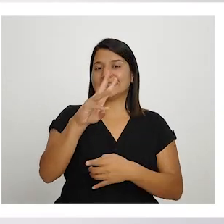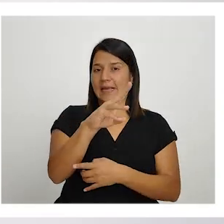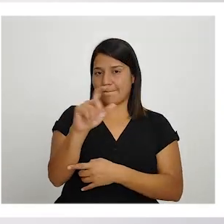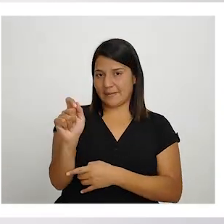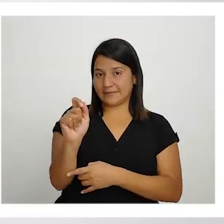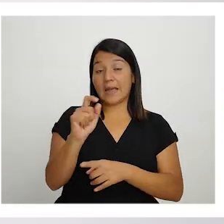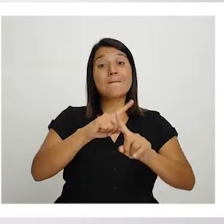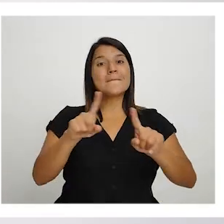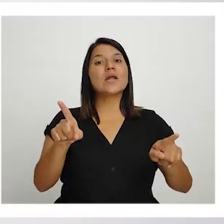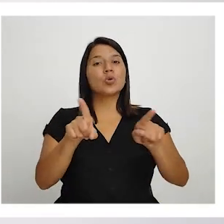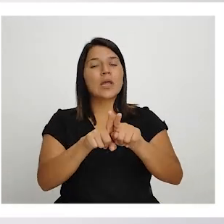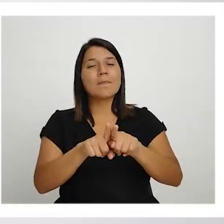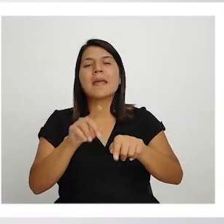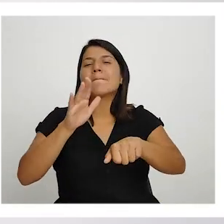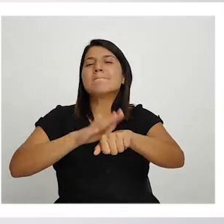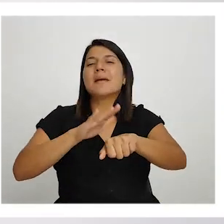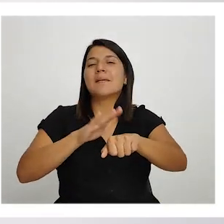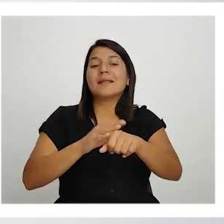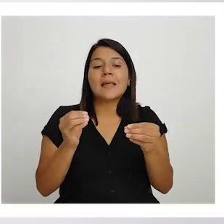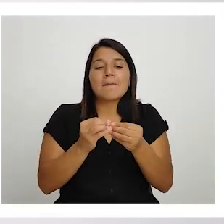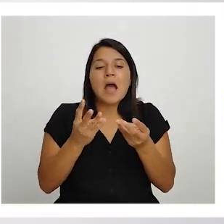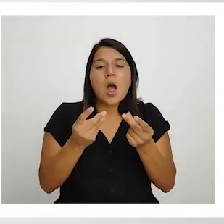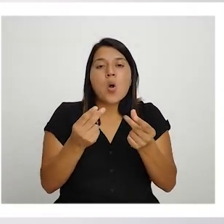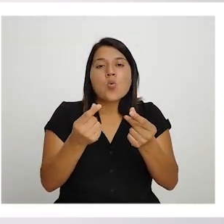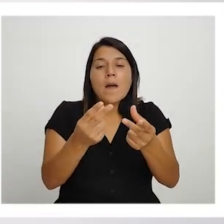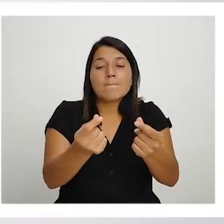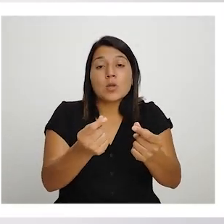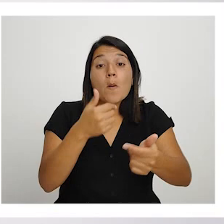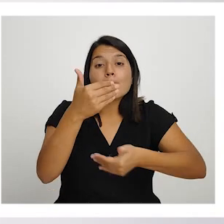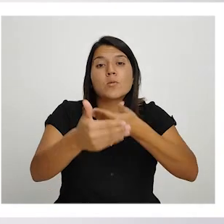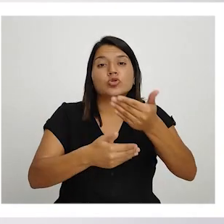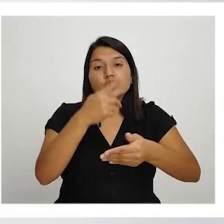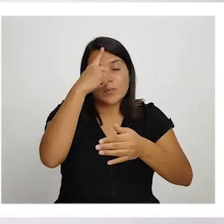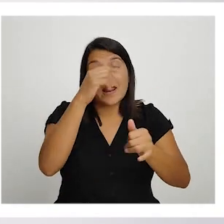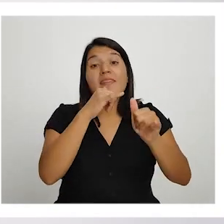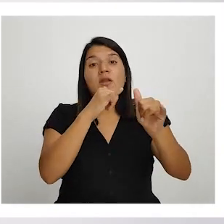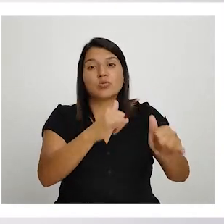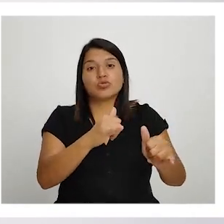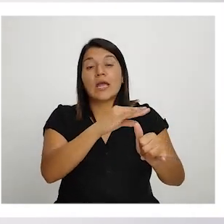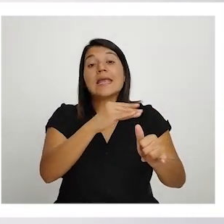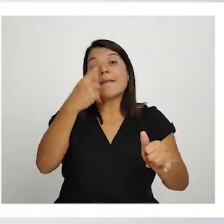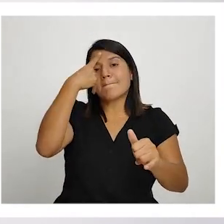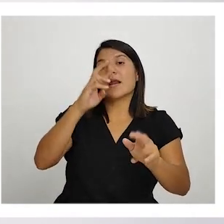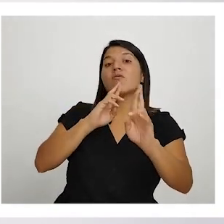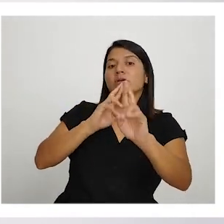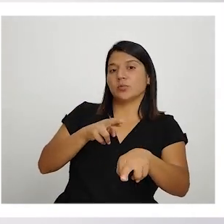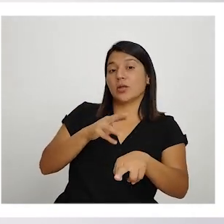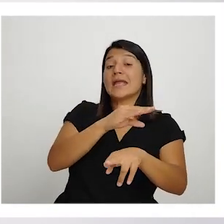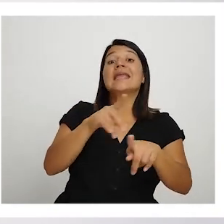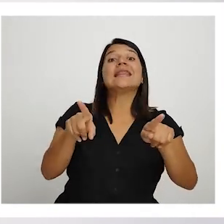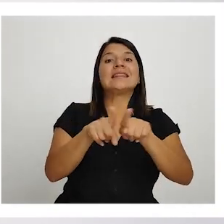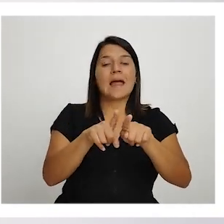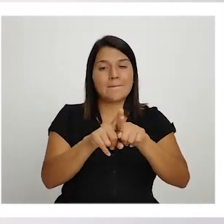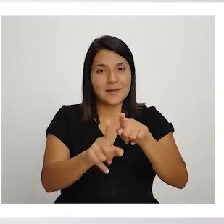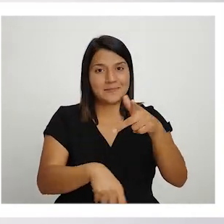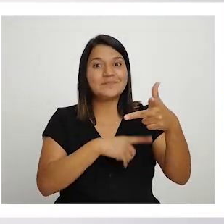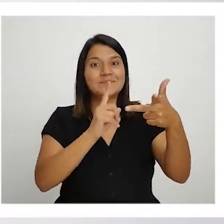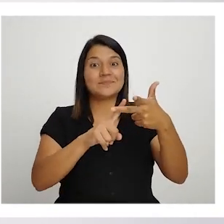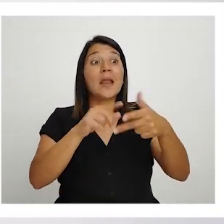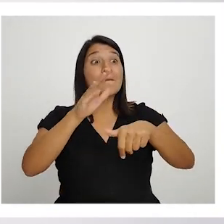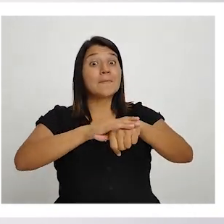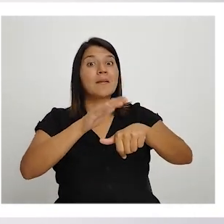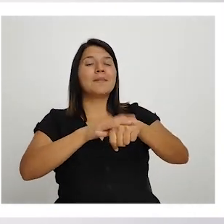hace mucho más ágil el proceso de denuncia y el proceso de resolución. Y además faculta a la Comisión Nacional del